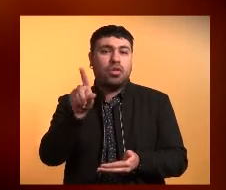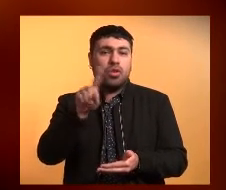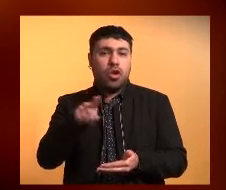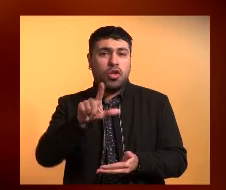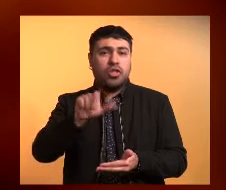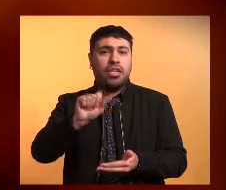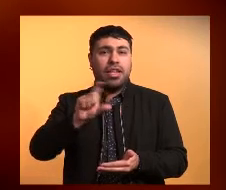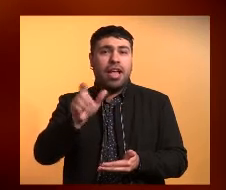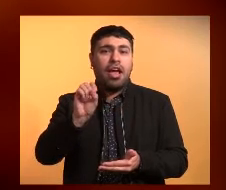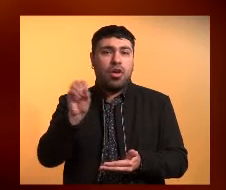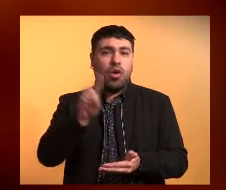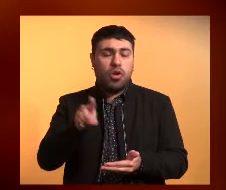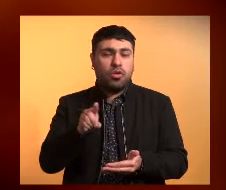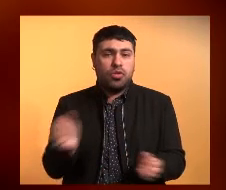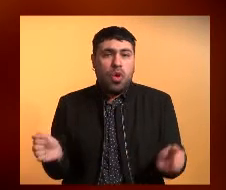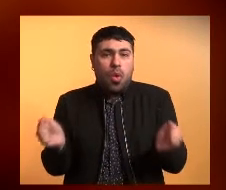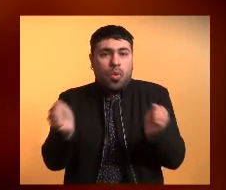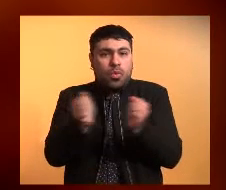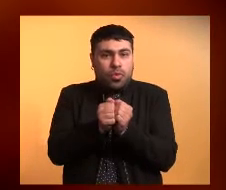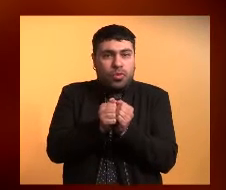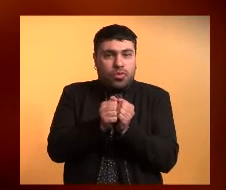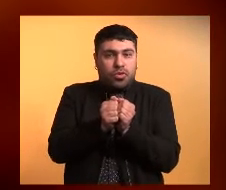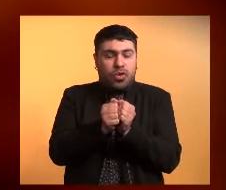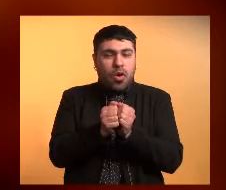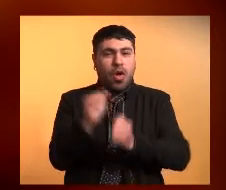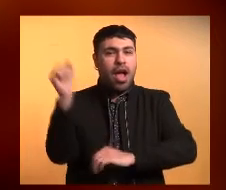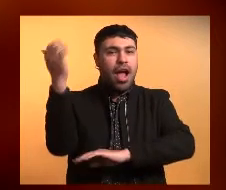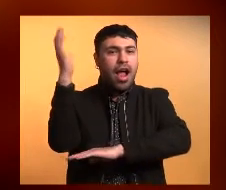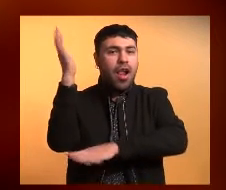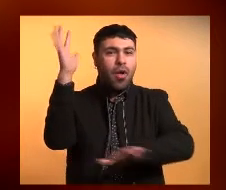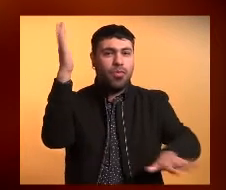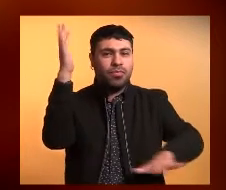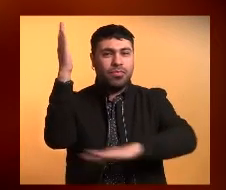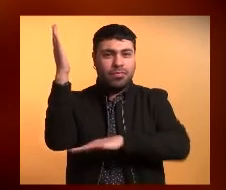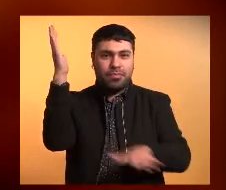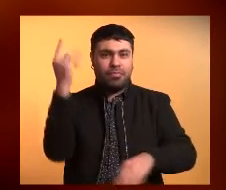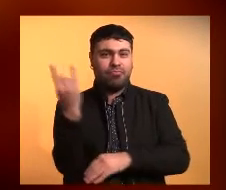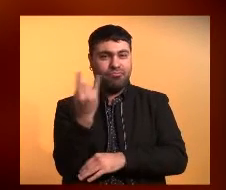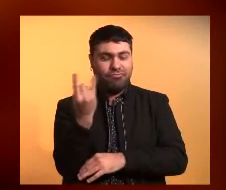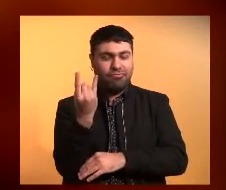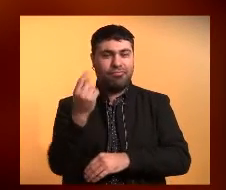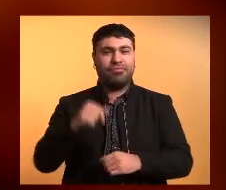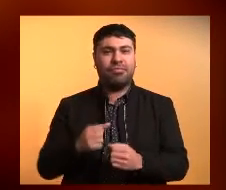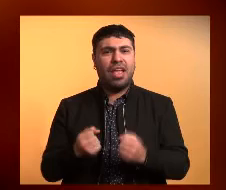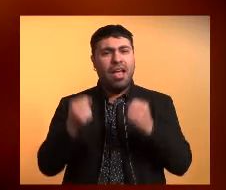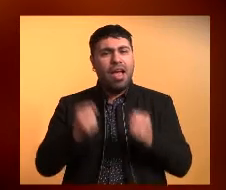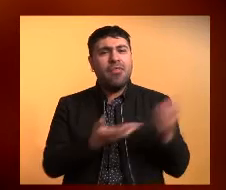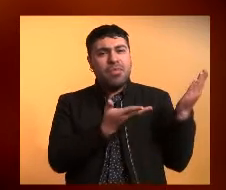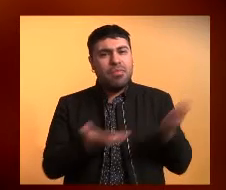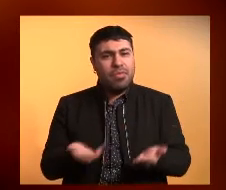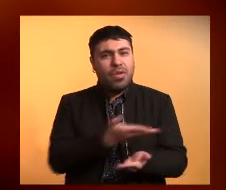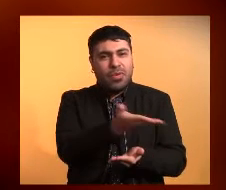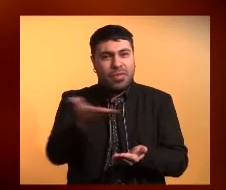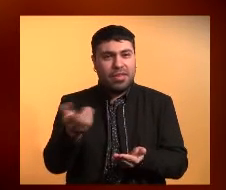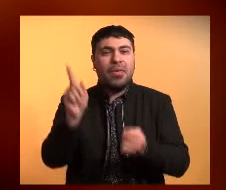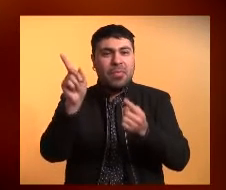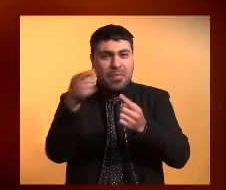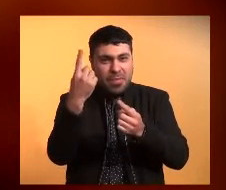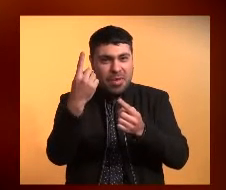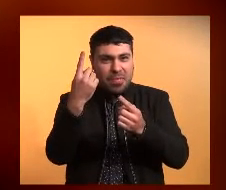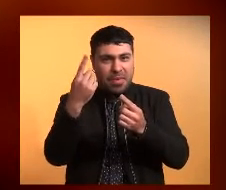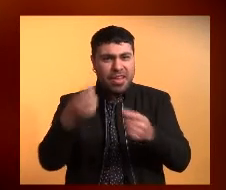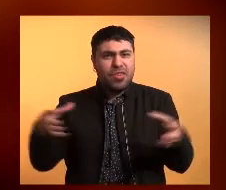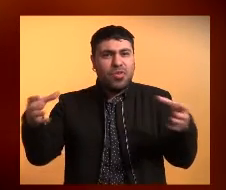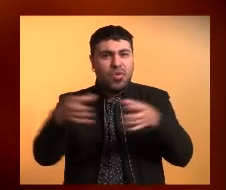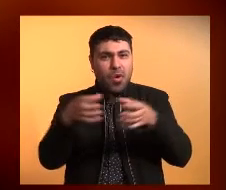Extensión Científica de la sede de Puerto Montt de la Universidad Austral, les da la más cordial bienvenida a este primer Café Científico en